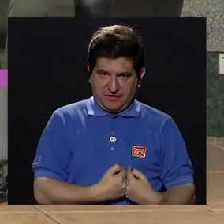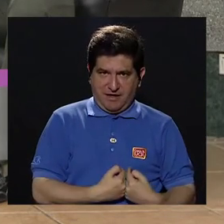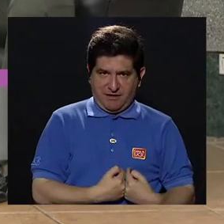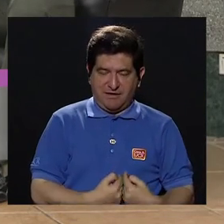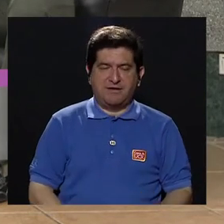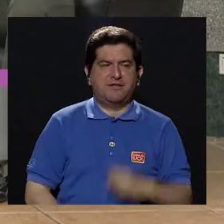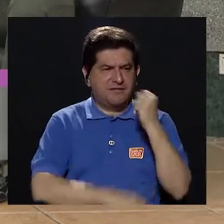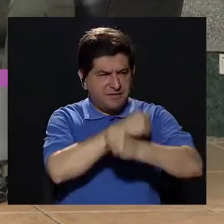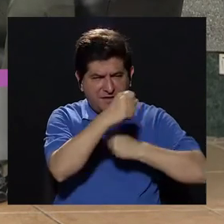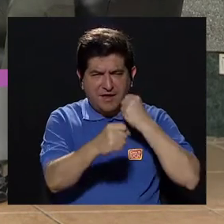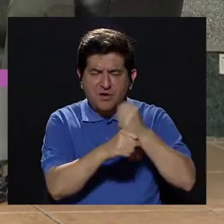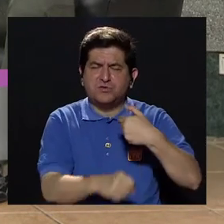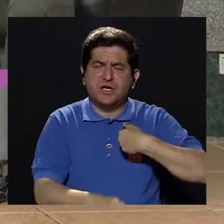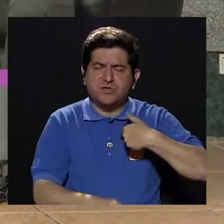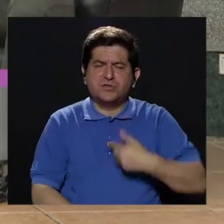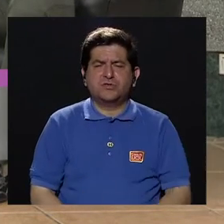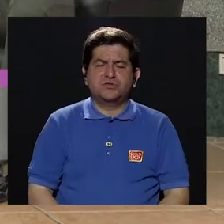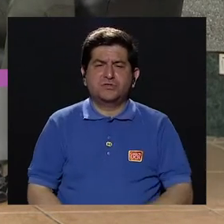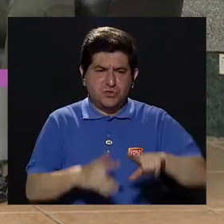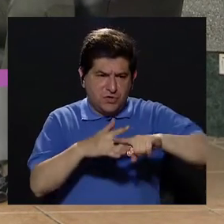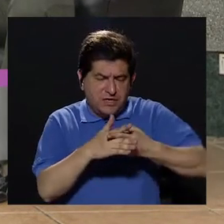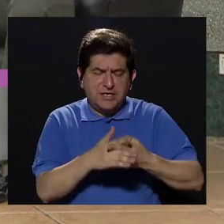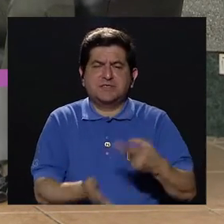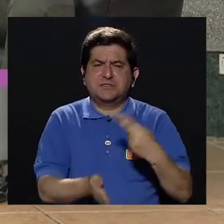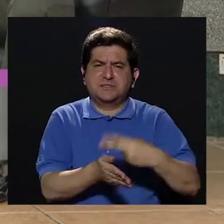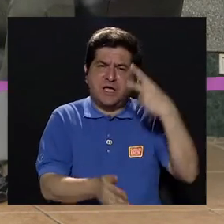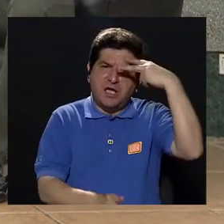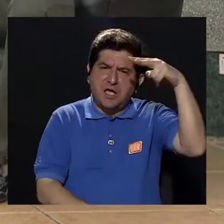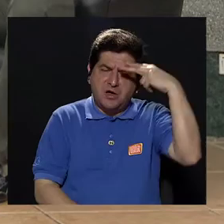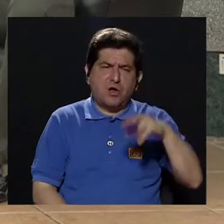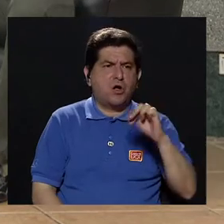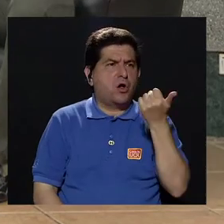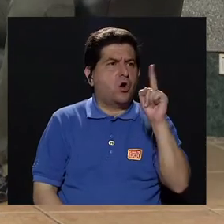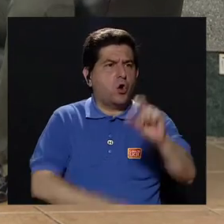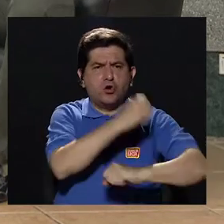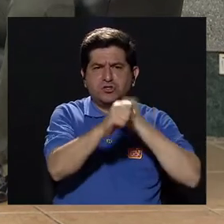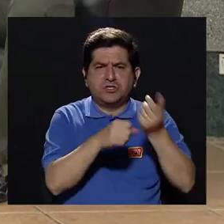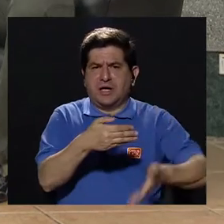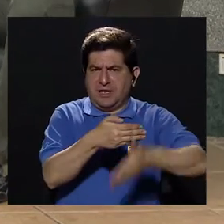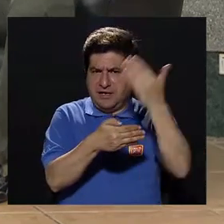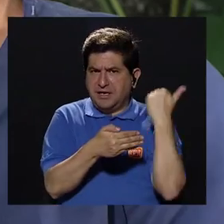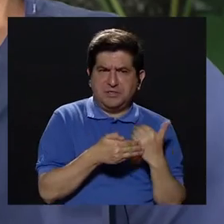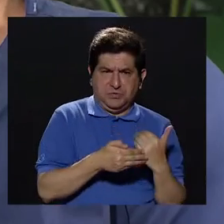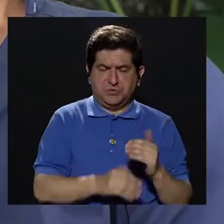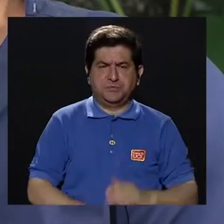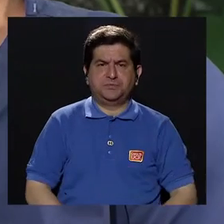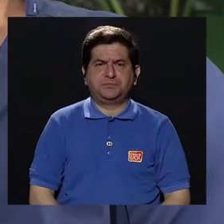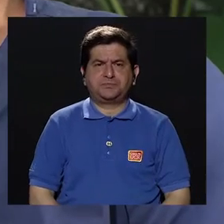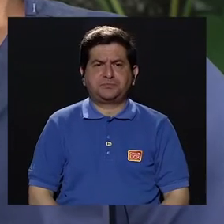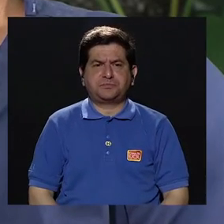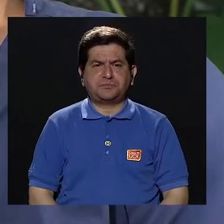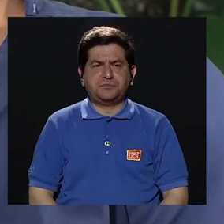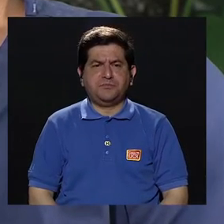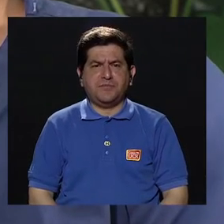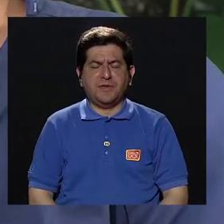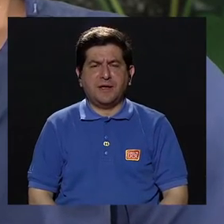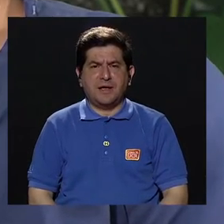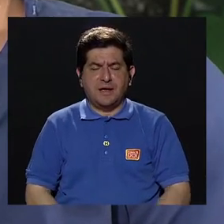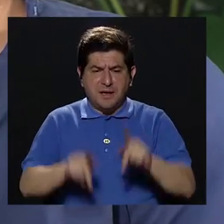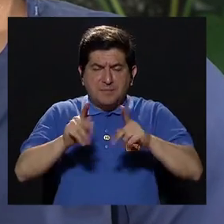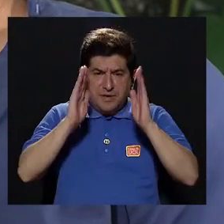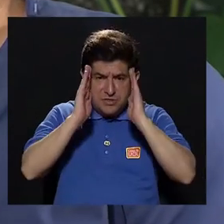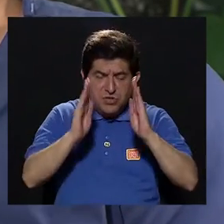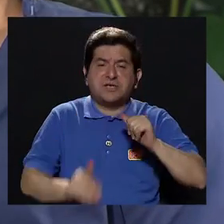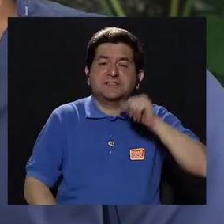cardíaca, en los años cuando yo entré al Hospital México, recuerdo hace 11 años atrás, los